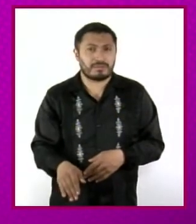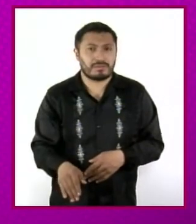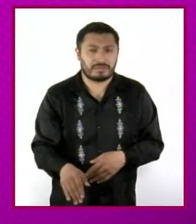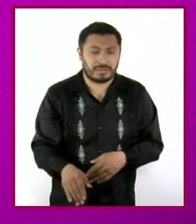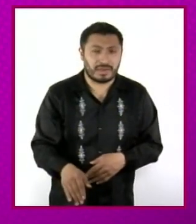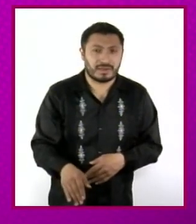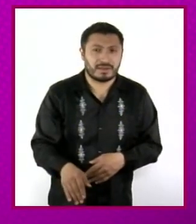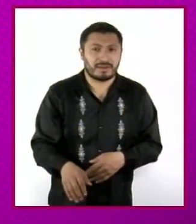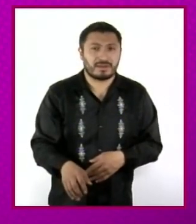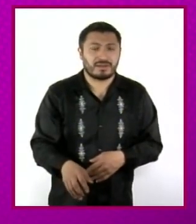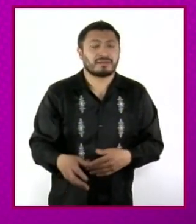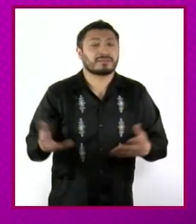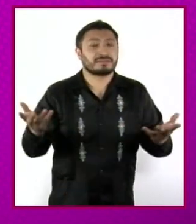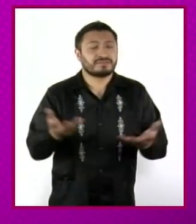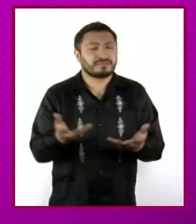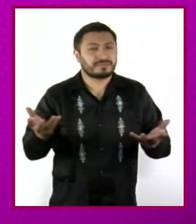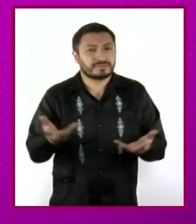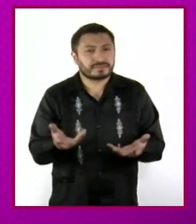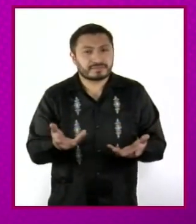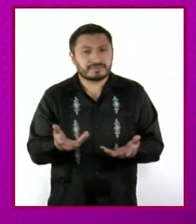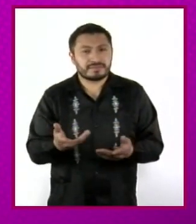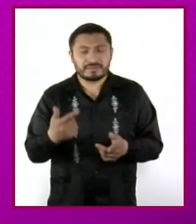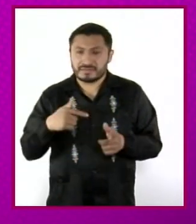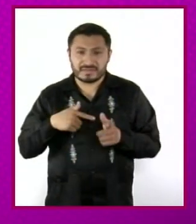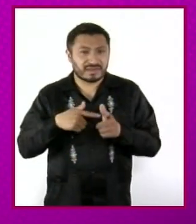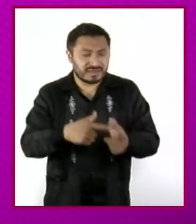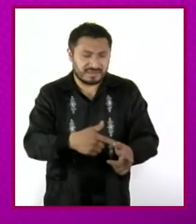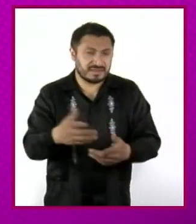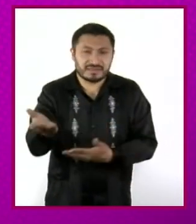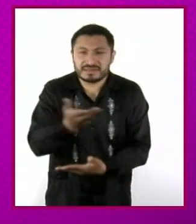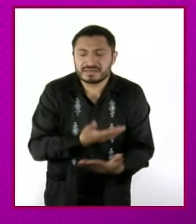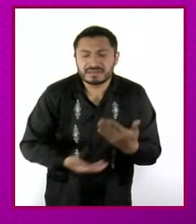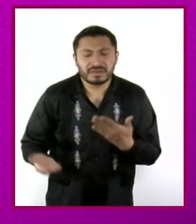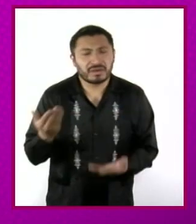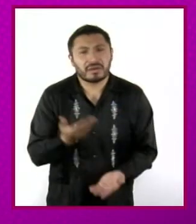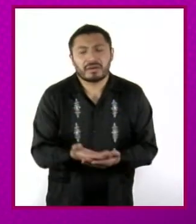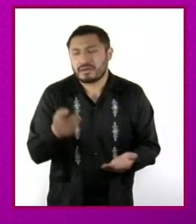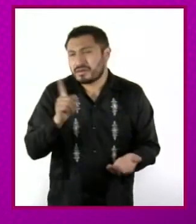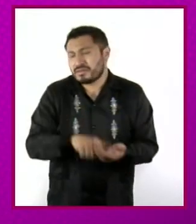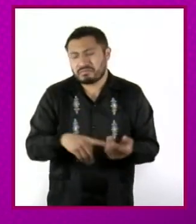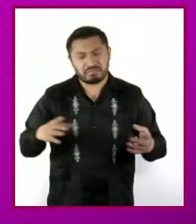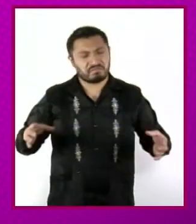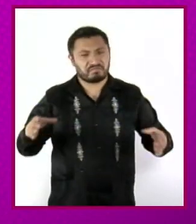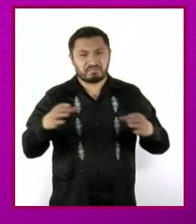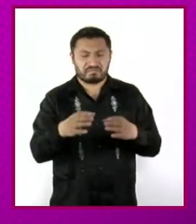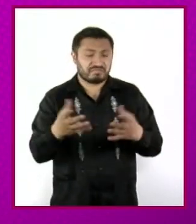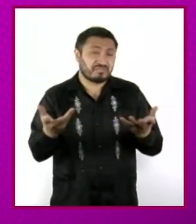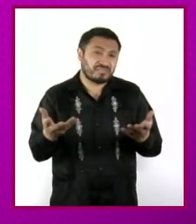esa persona lo que hace es continuar con la convivencia en la comunidad y en la familia.